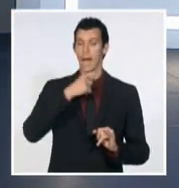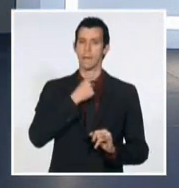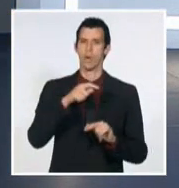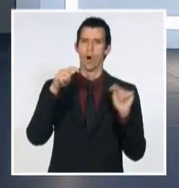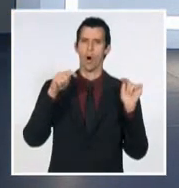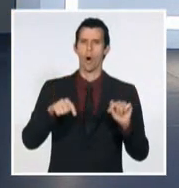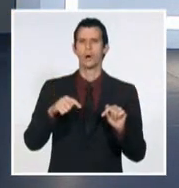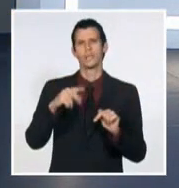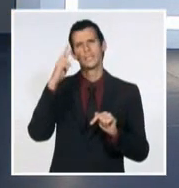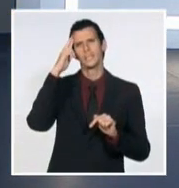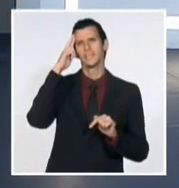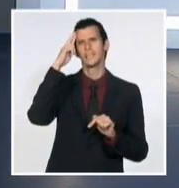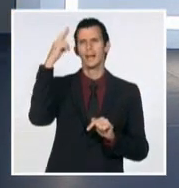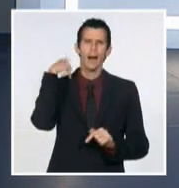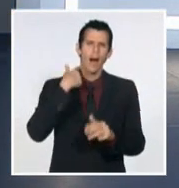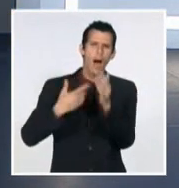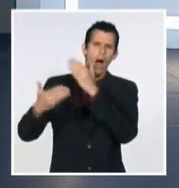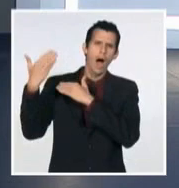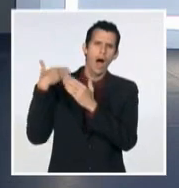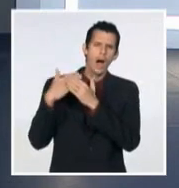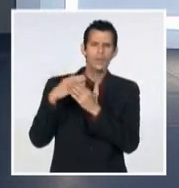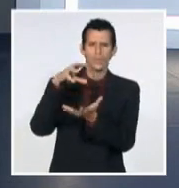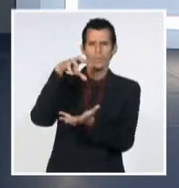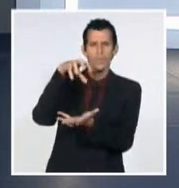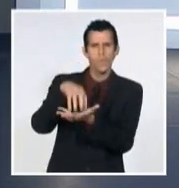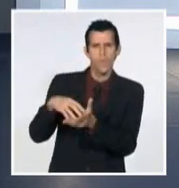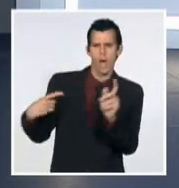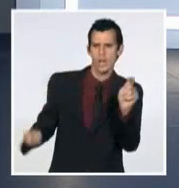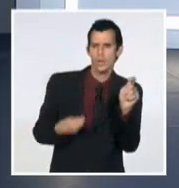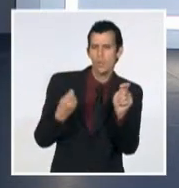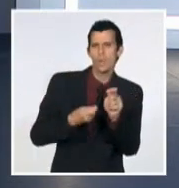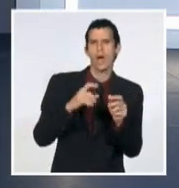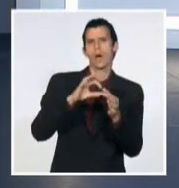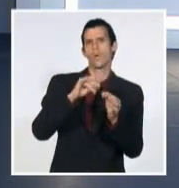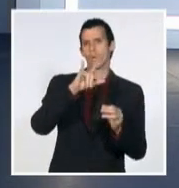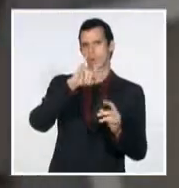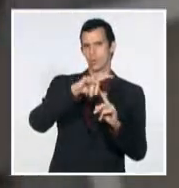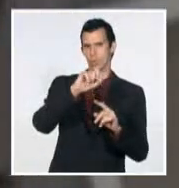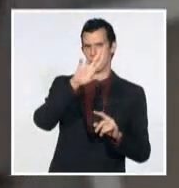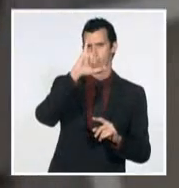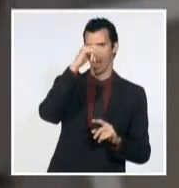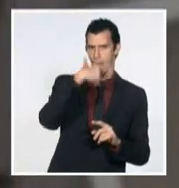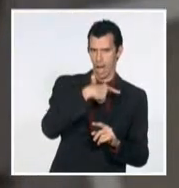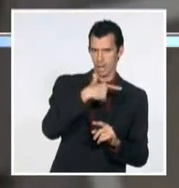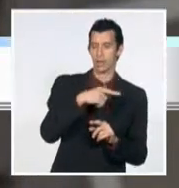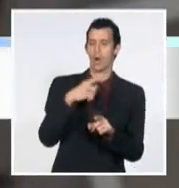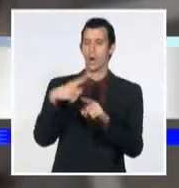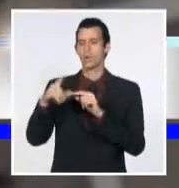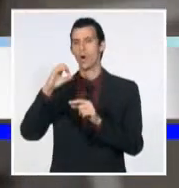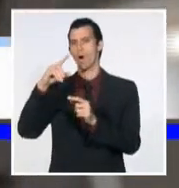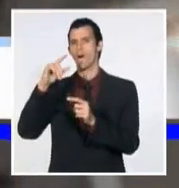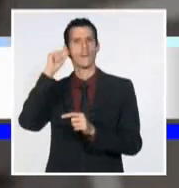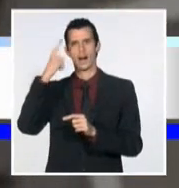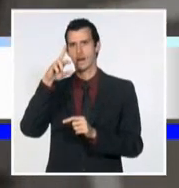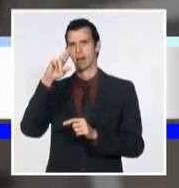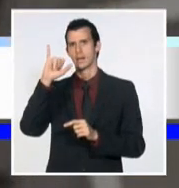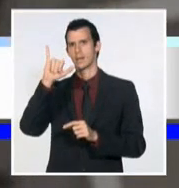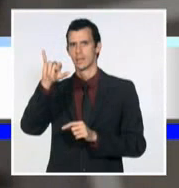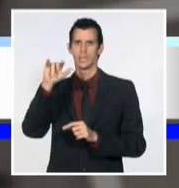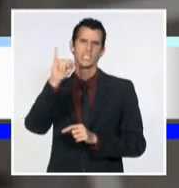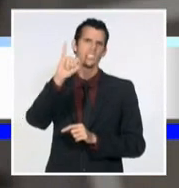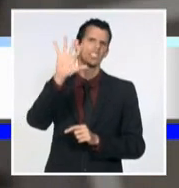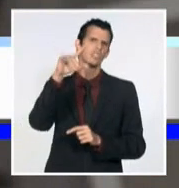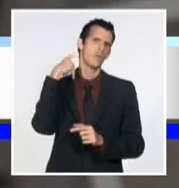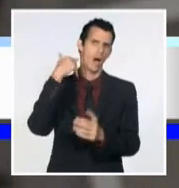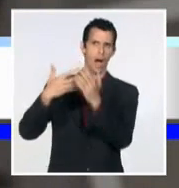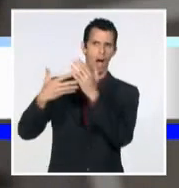en recordación del combate de Goicoechea y O'Farrill hace 65 años. A propósito de la efeméride, en su cuenta en Facebook,